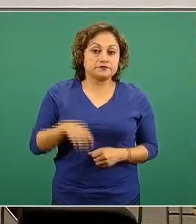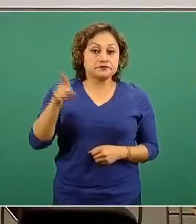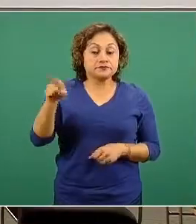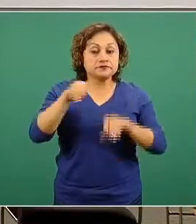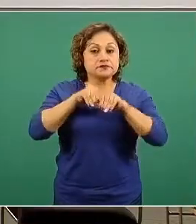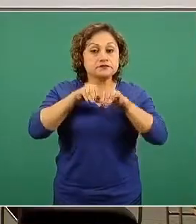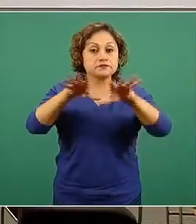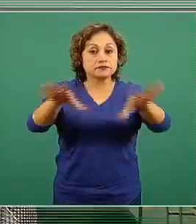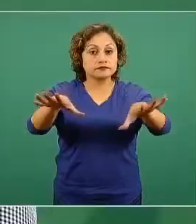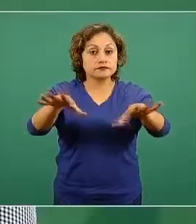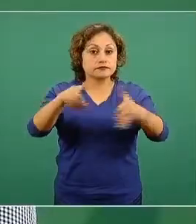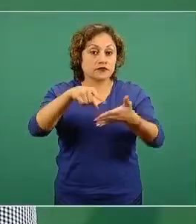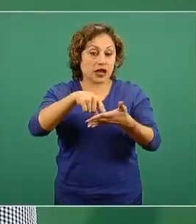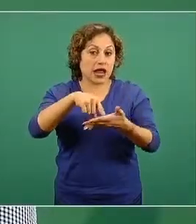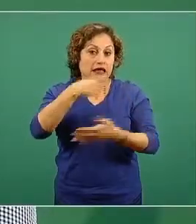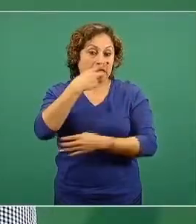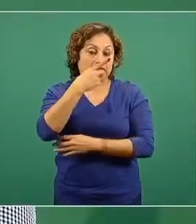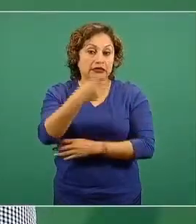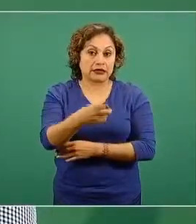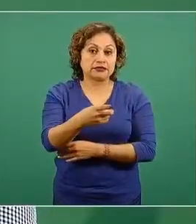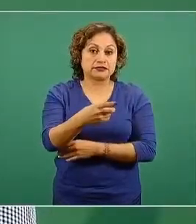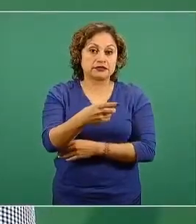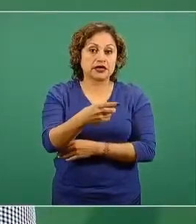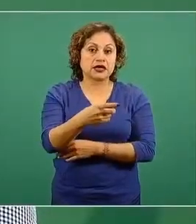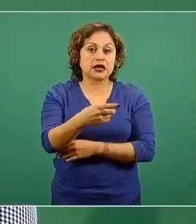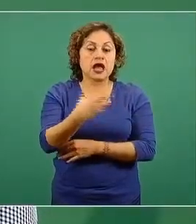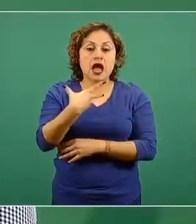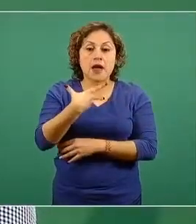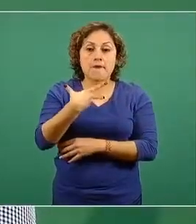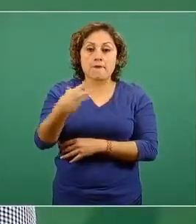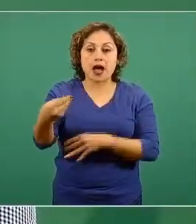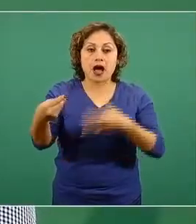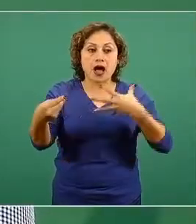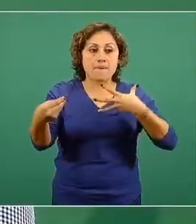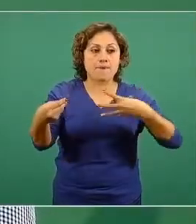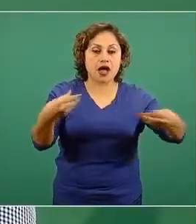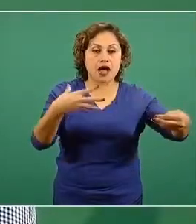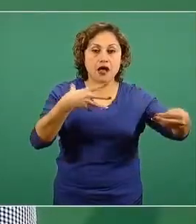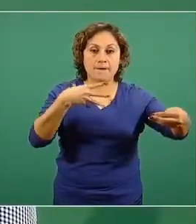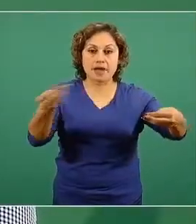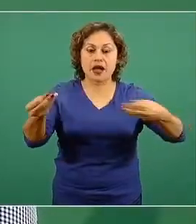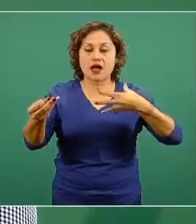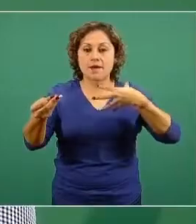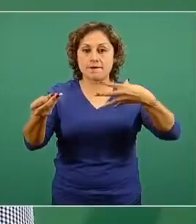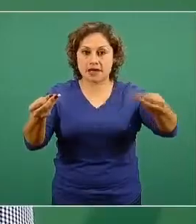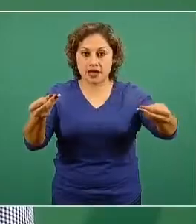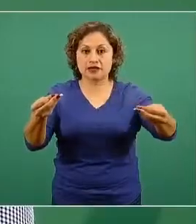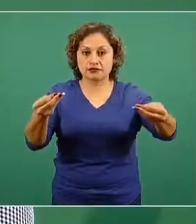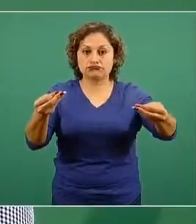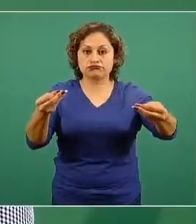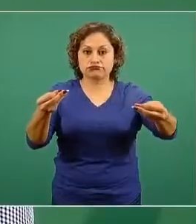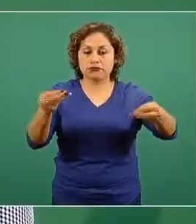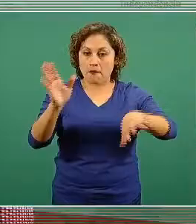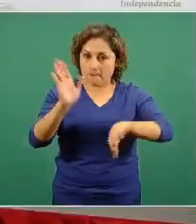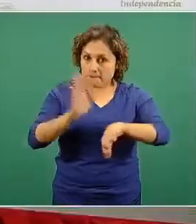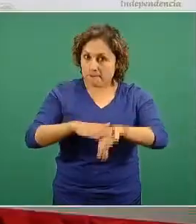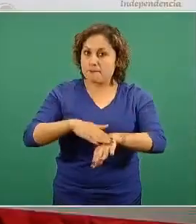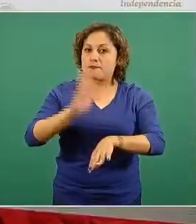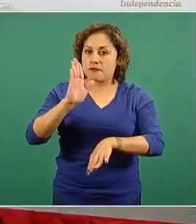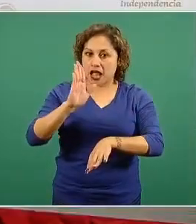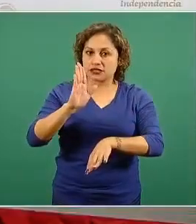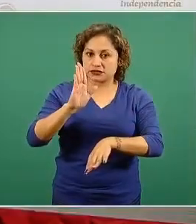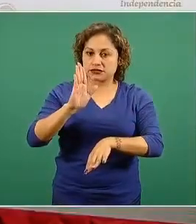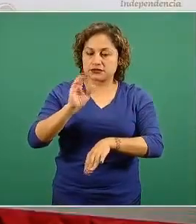una mayor transmisibilidad o contagios que se generaban asociados a esta